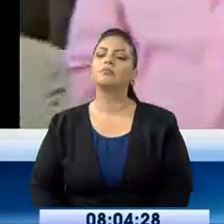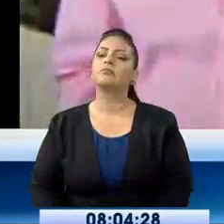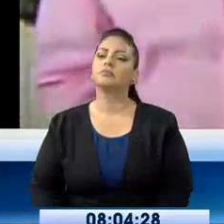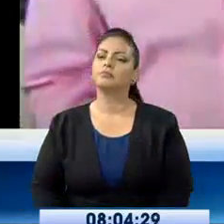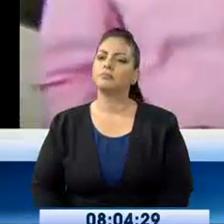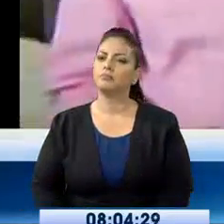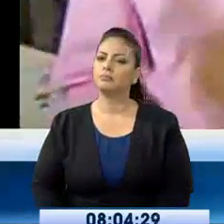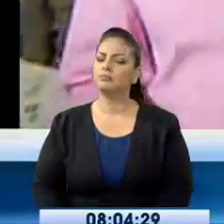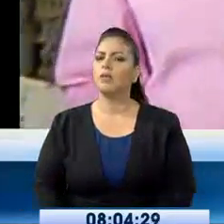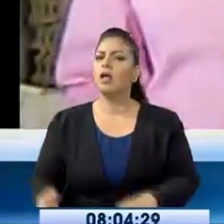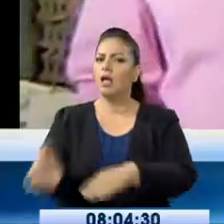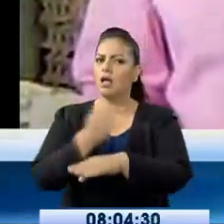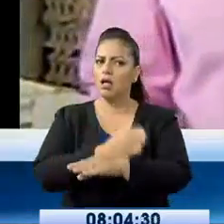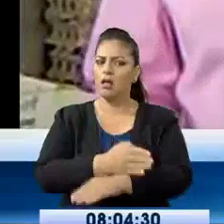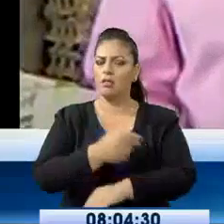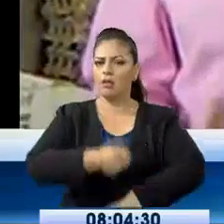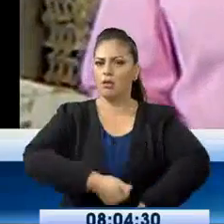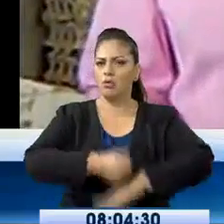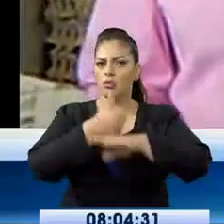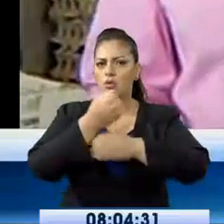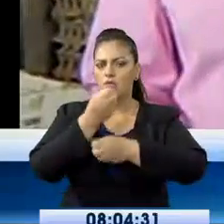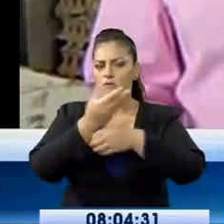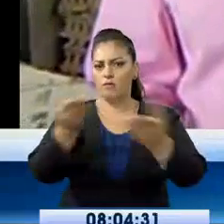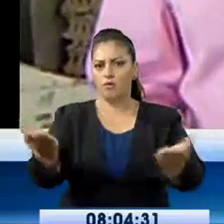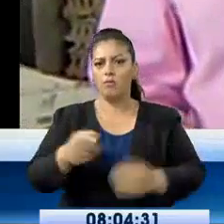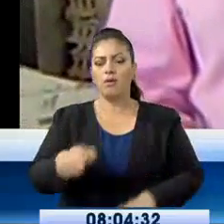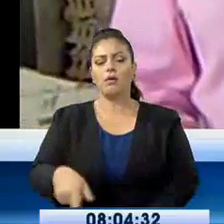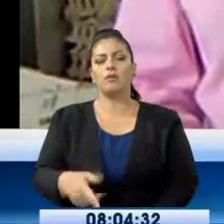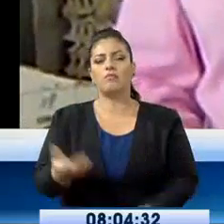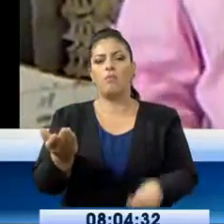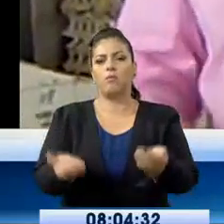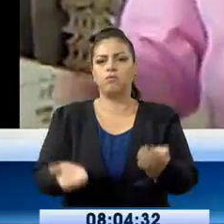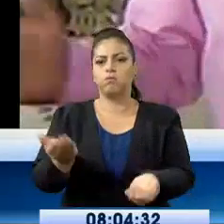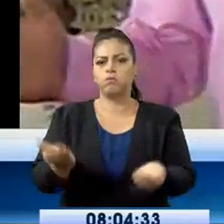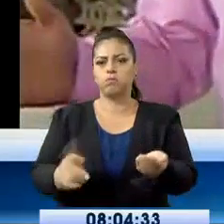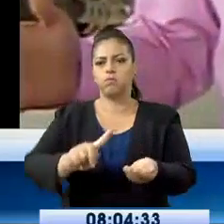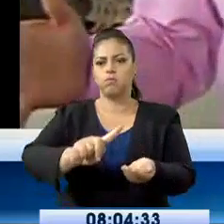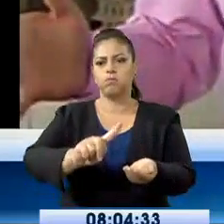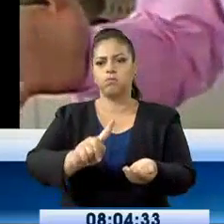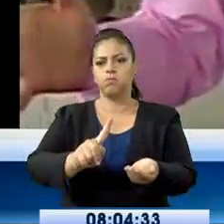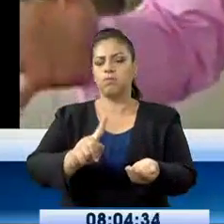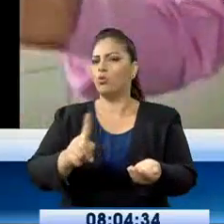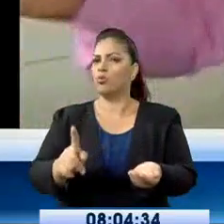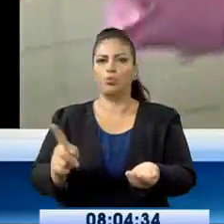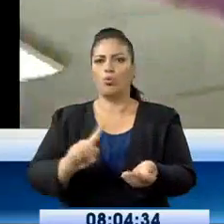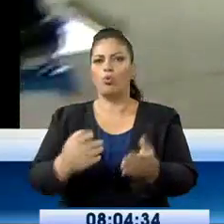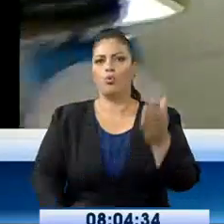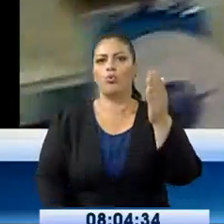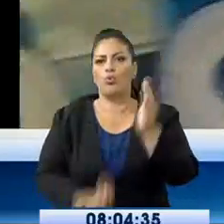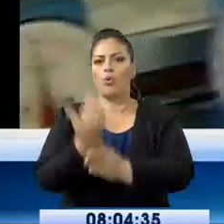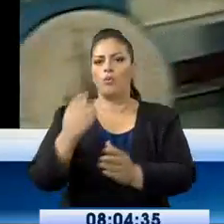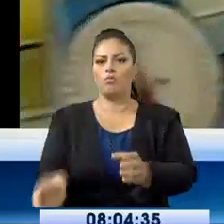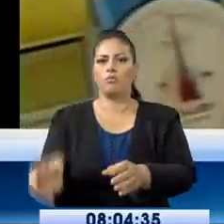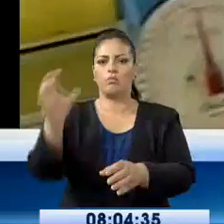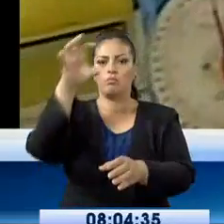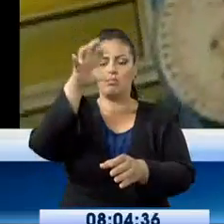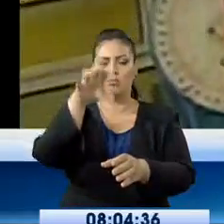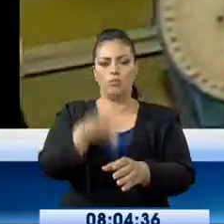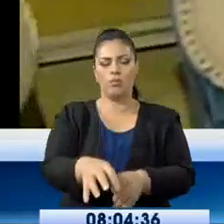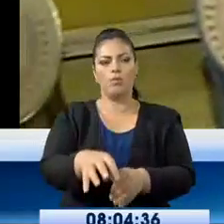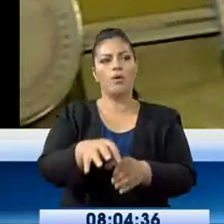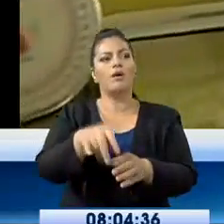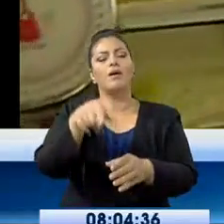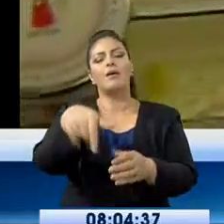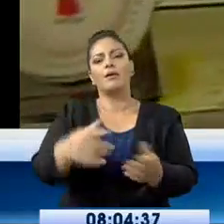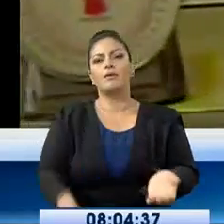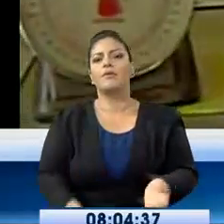mejor otro tipo de balanzas, por ejemplo, digitales. Claro que sí. Actualmente no hay, es un número muy reducido en todo el